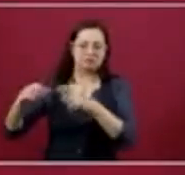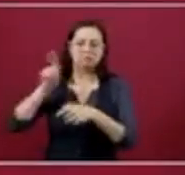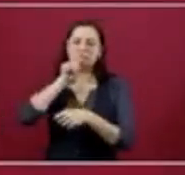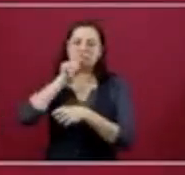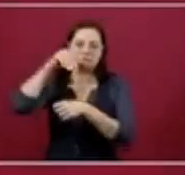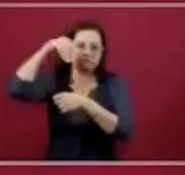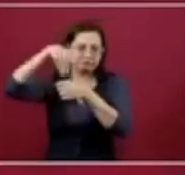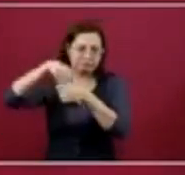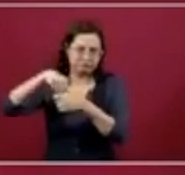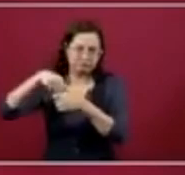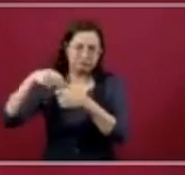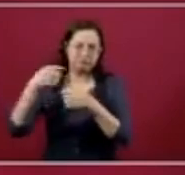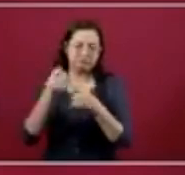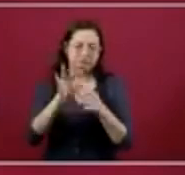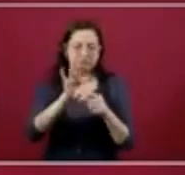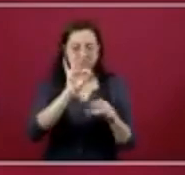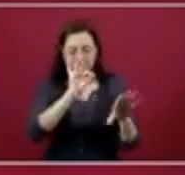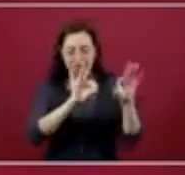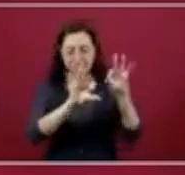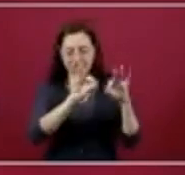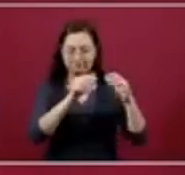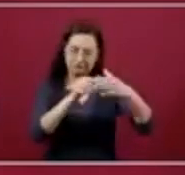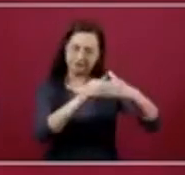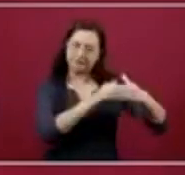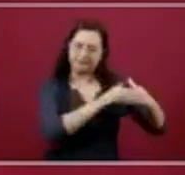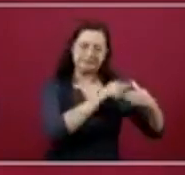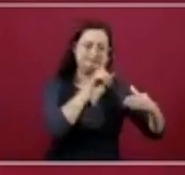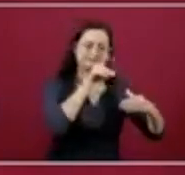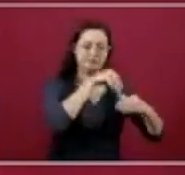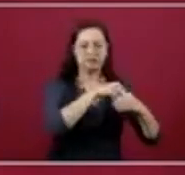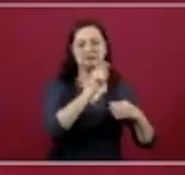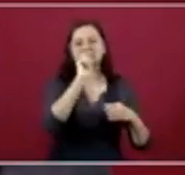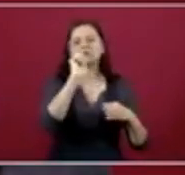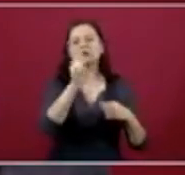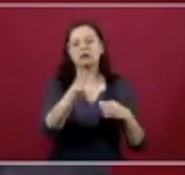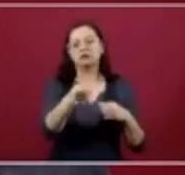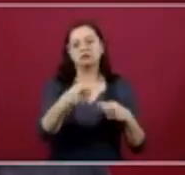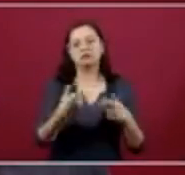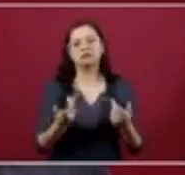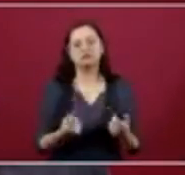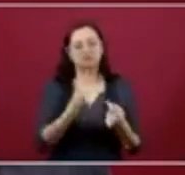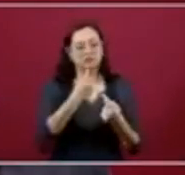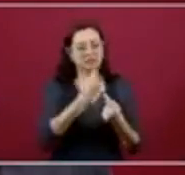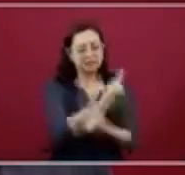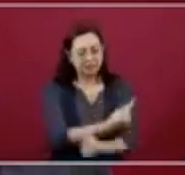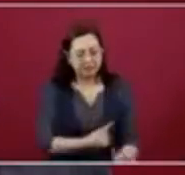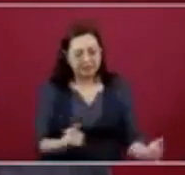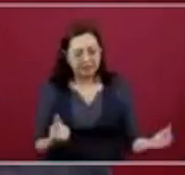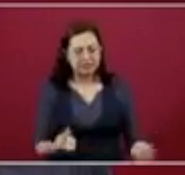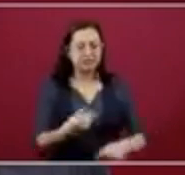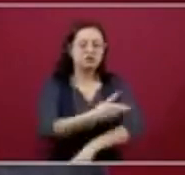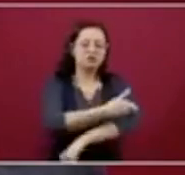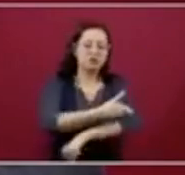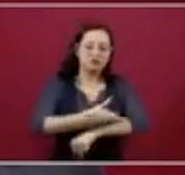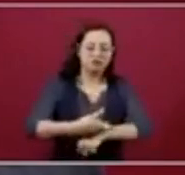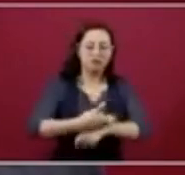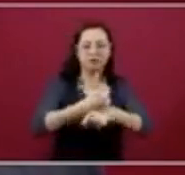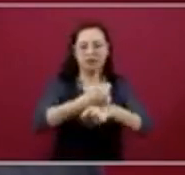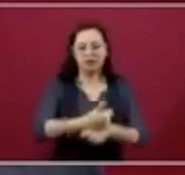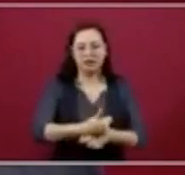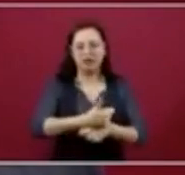con cuestiones de protección a niños, a familiares,